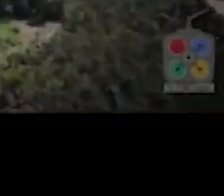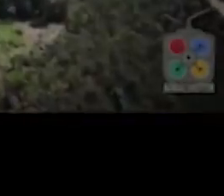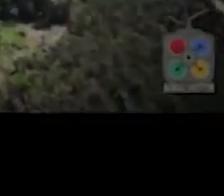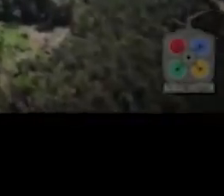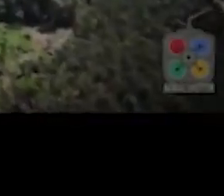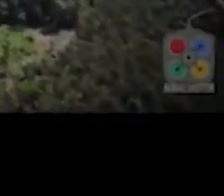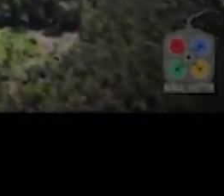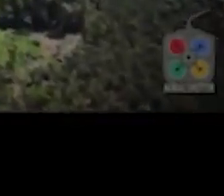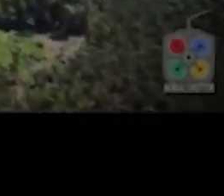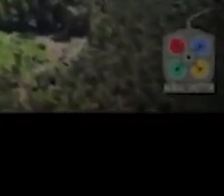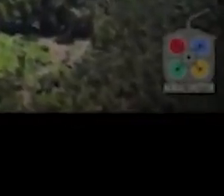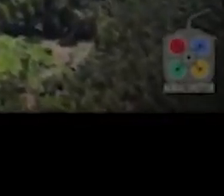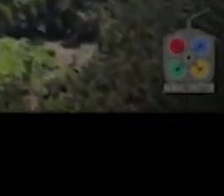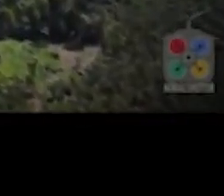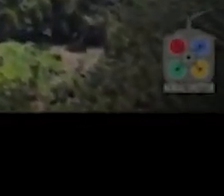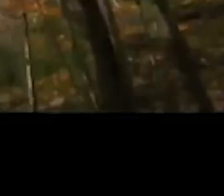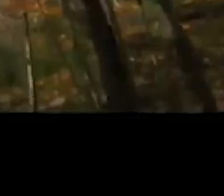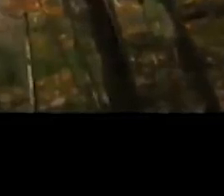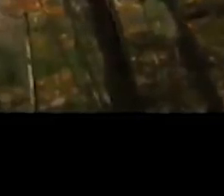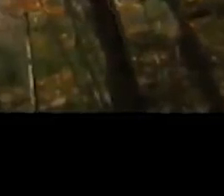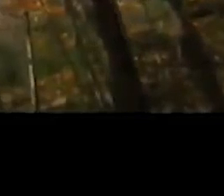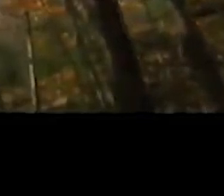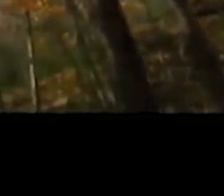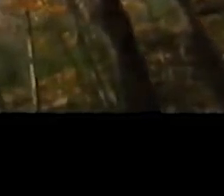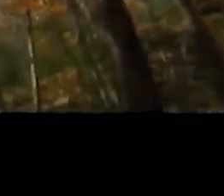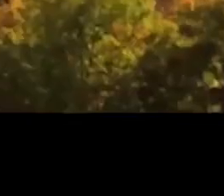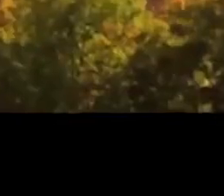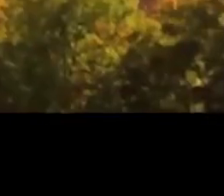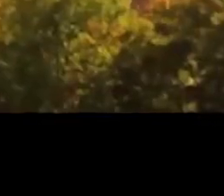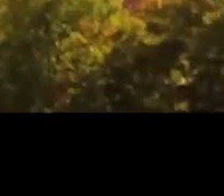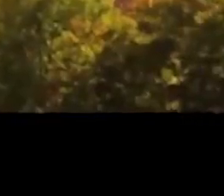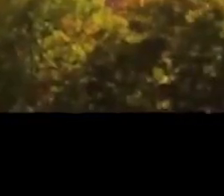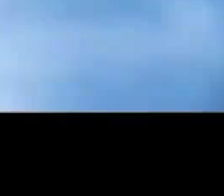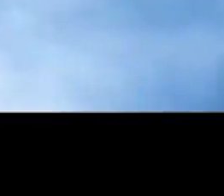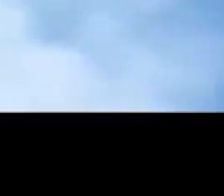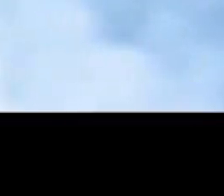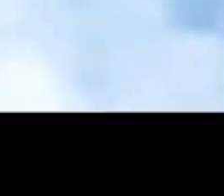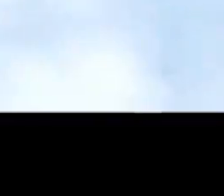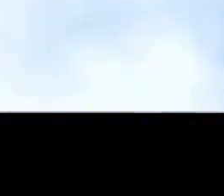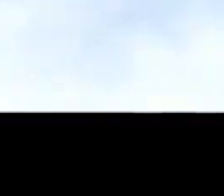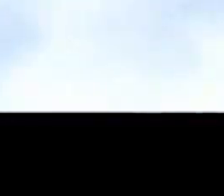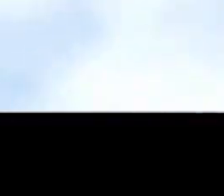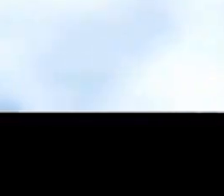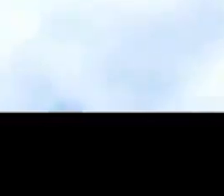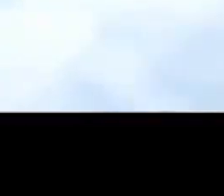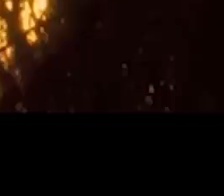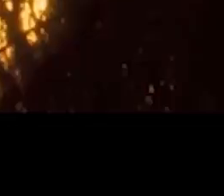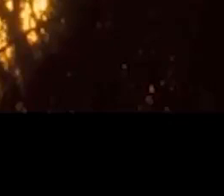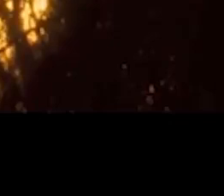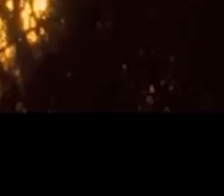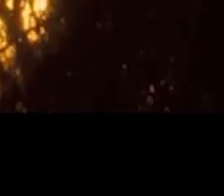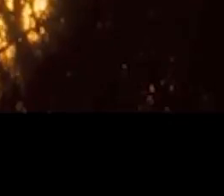en la hacienda fecunda, plena de la armonía del trópico, paloma de los bosques sonoros